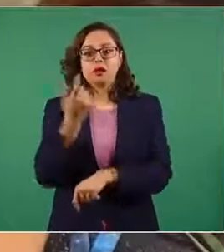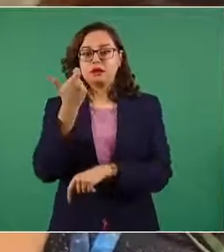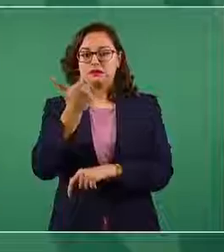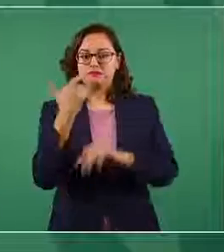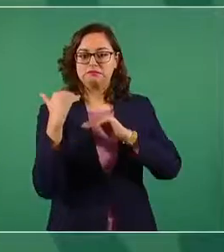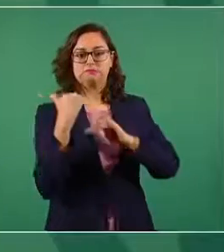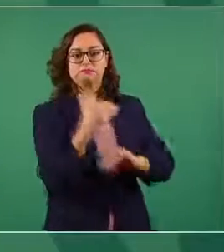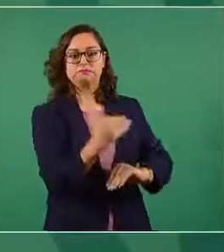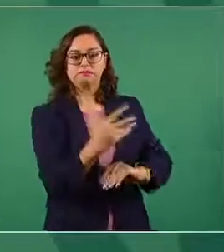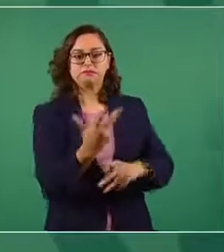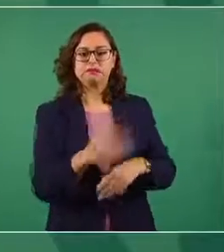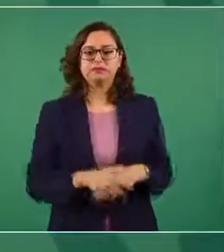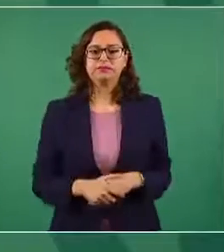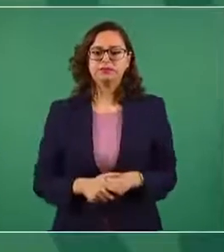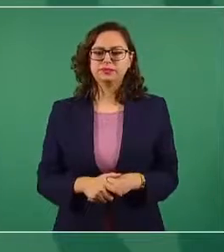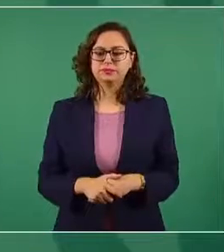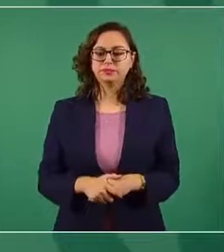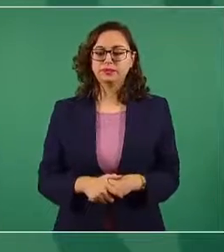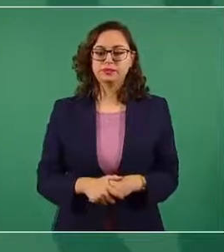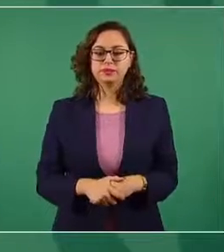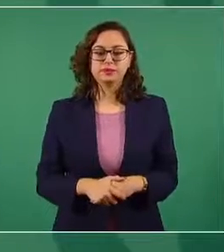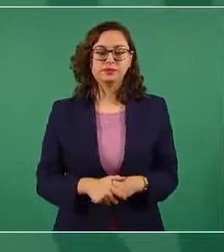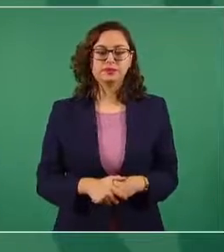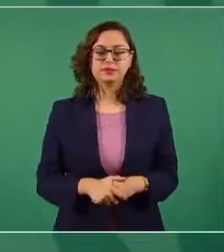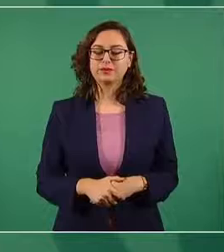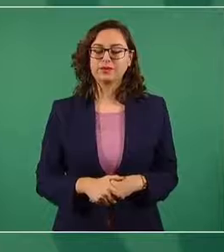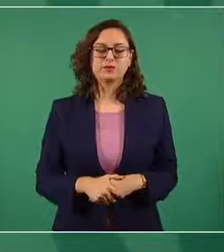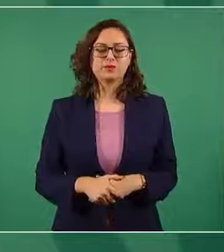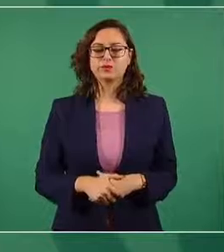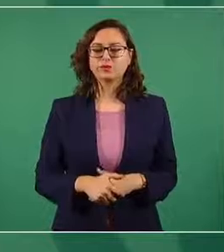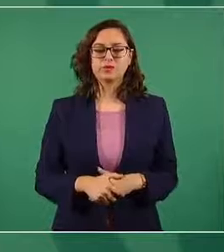presidente. No, yo creo que